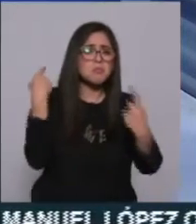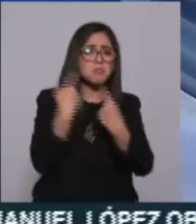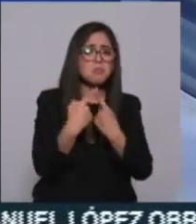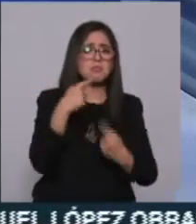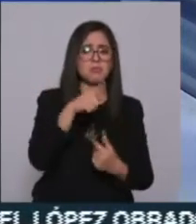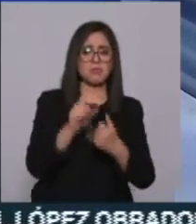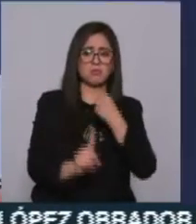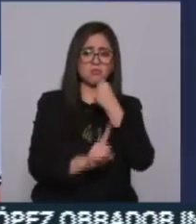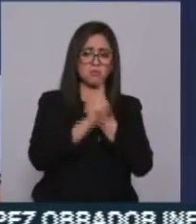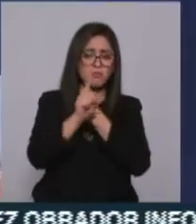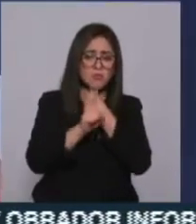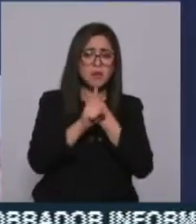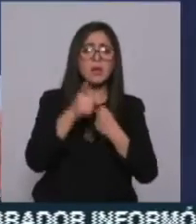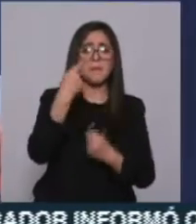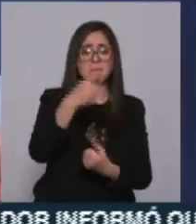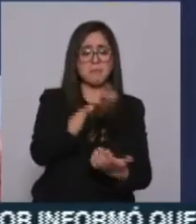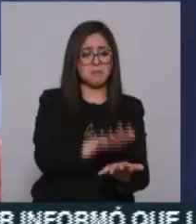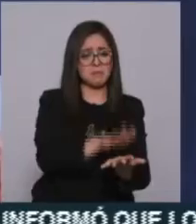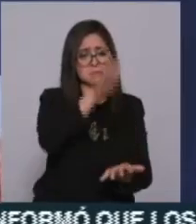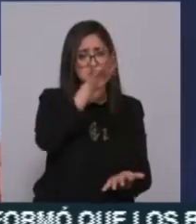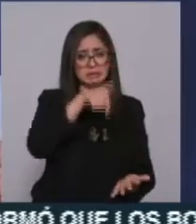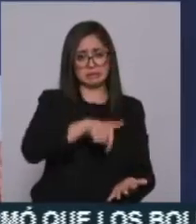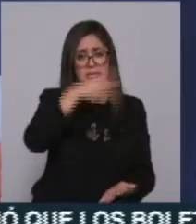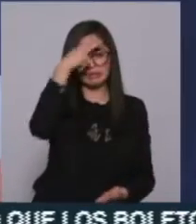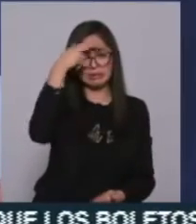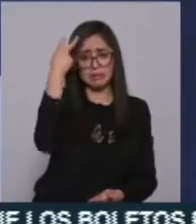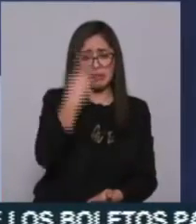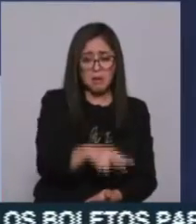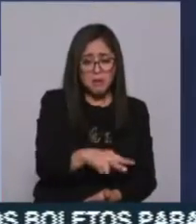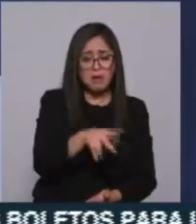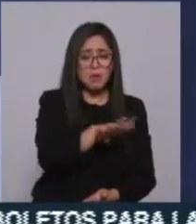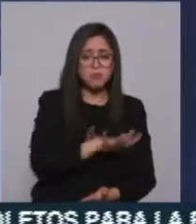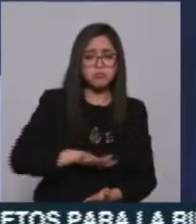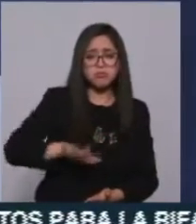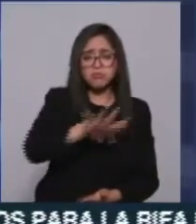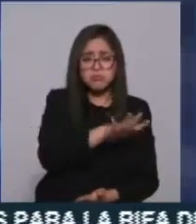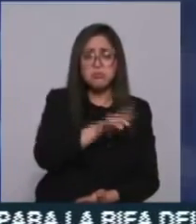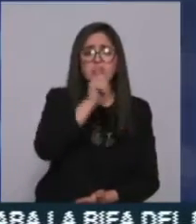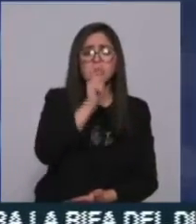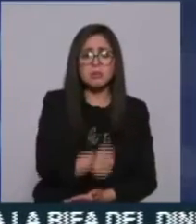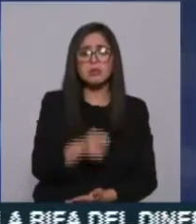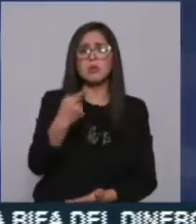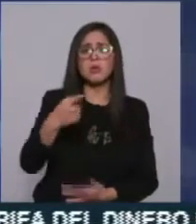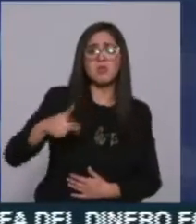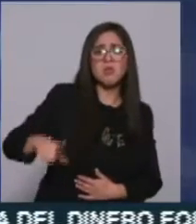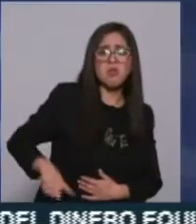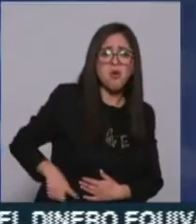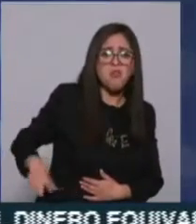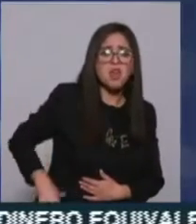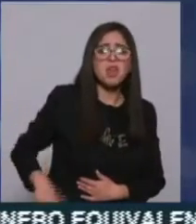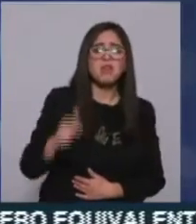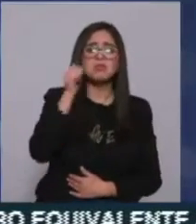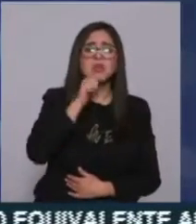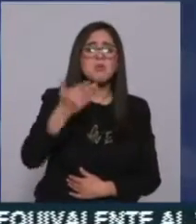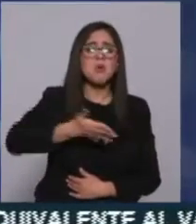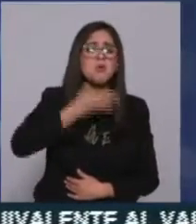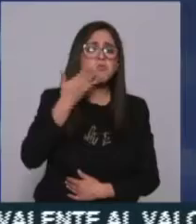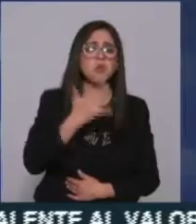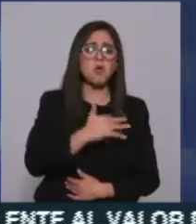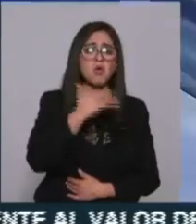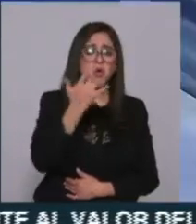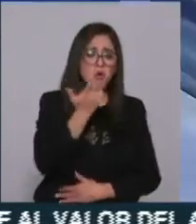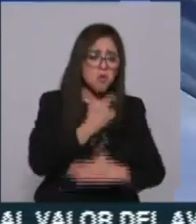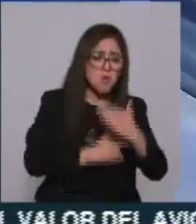gravísimo problema, y sobre todo en México, se ha acrecentado y en parte debido a gobiernos corruptos, a empresarios que